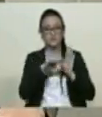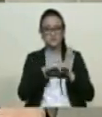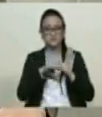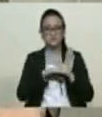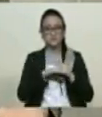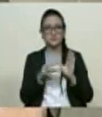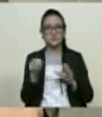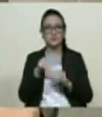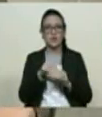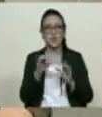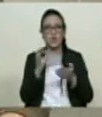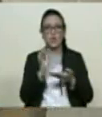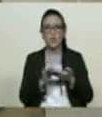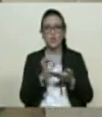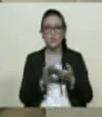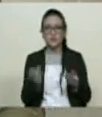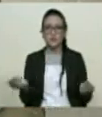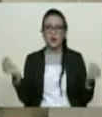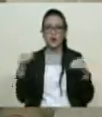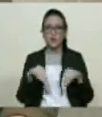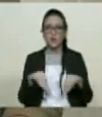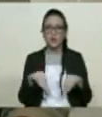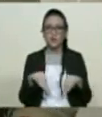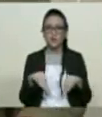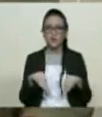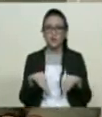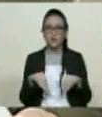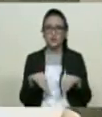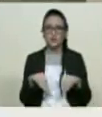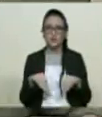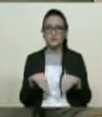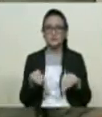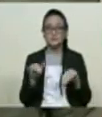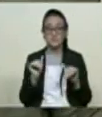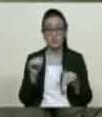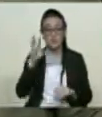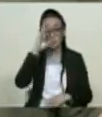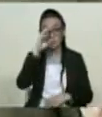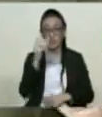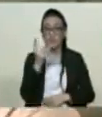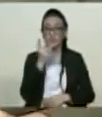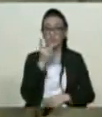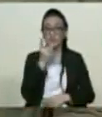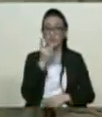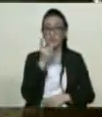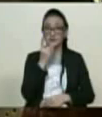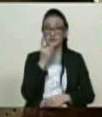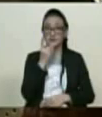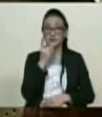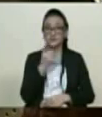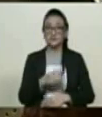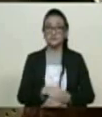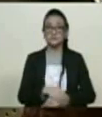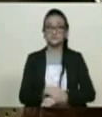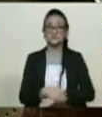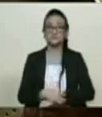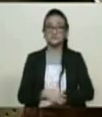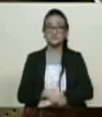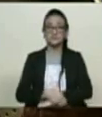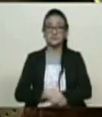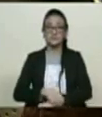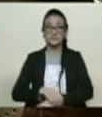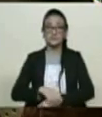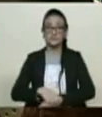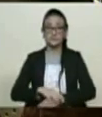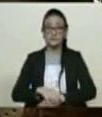incluidas en el documento de los acuerdos, del acuerdo de Santo Domingo. Por eso es que cuando nosotros hacemos